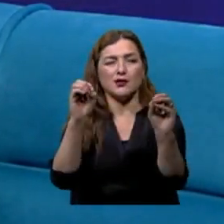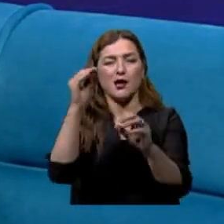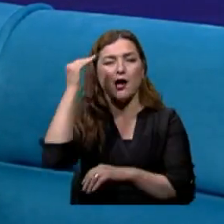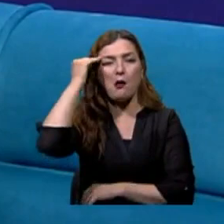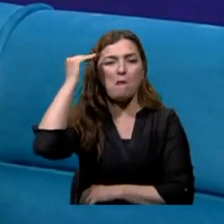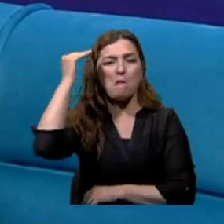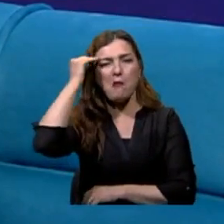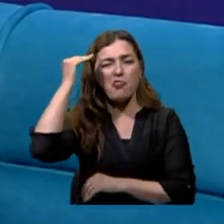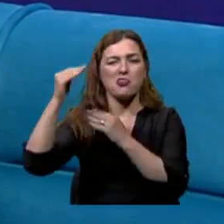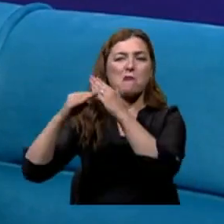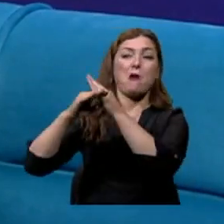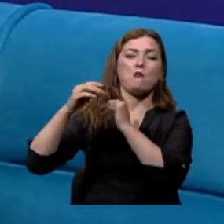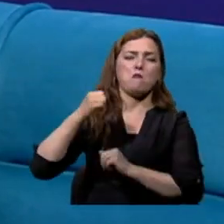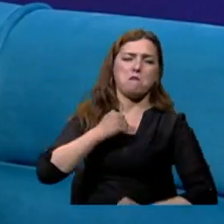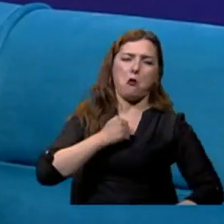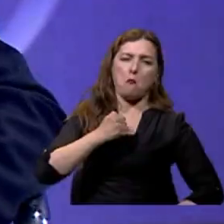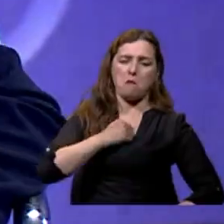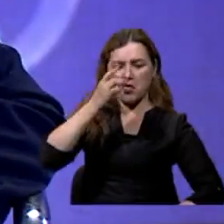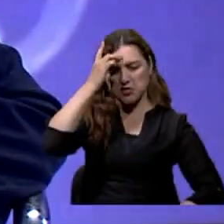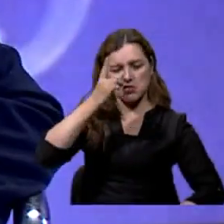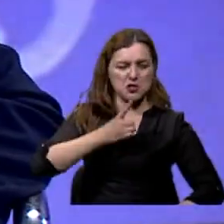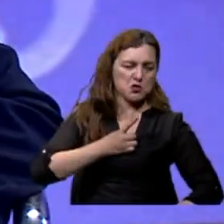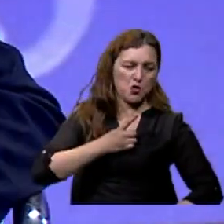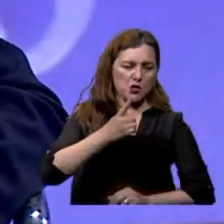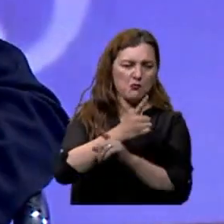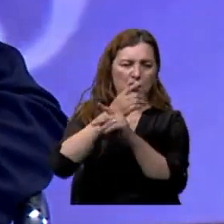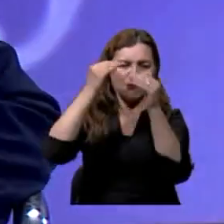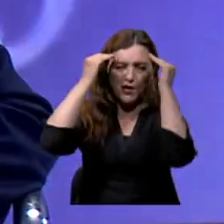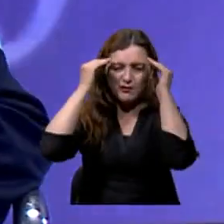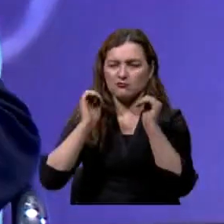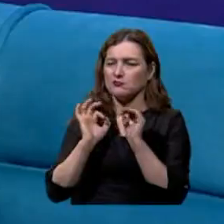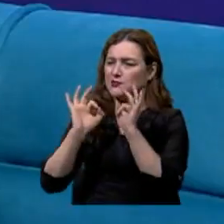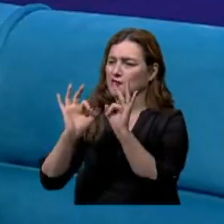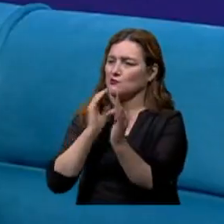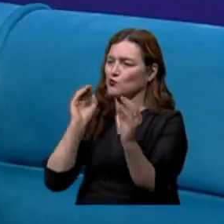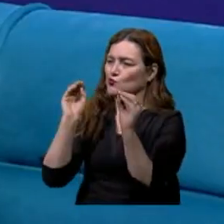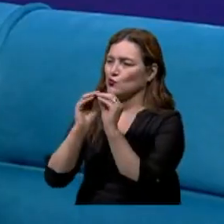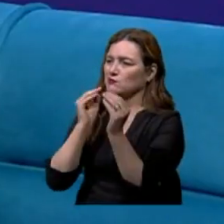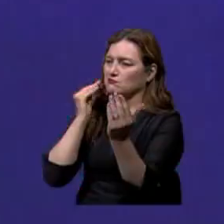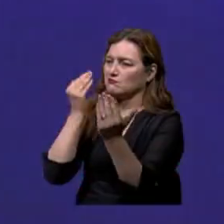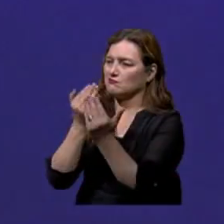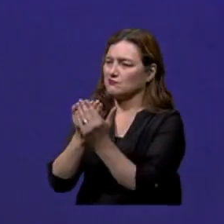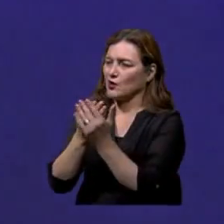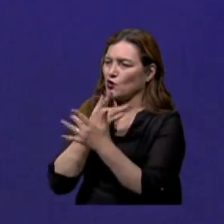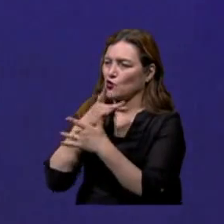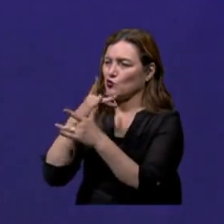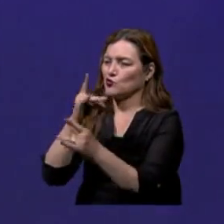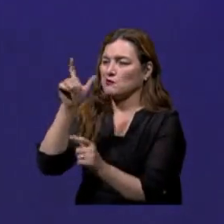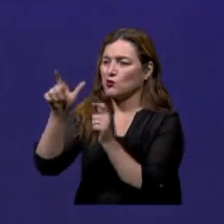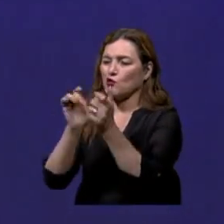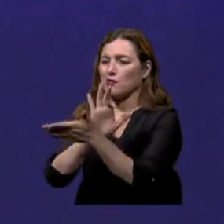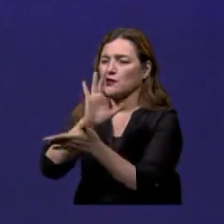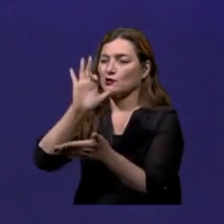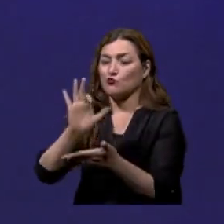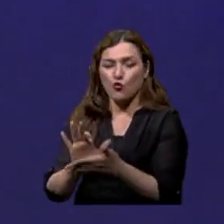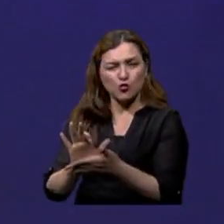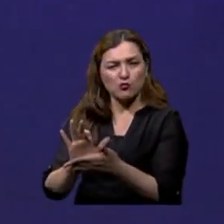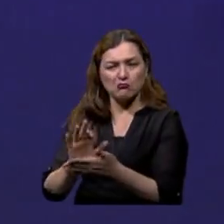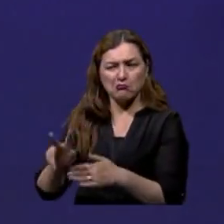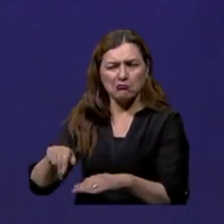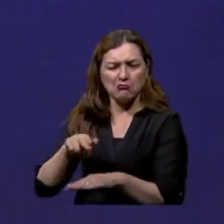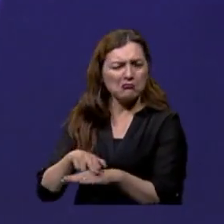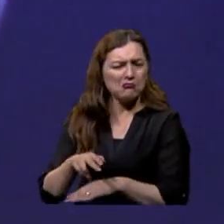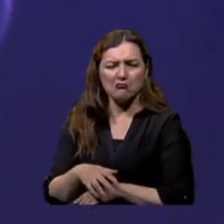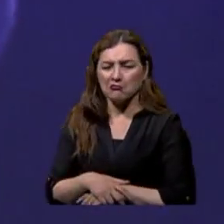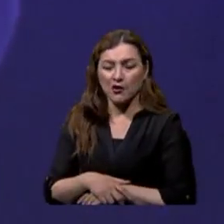es mental. Mental. Bueno, ustedes, qué excelente, Alex, muchísimas gracias. Es un gusto contar con este tipo de relatos que no son comunes. Tenemos